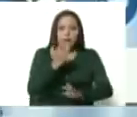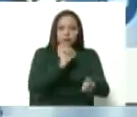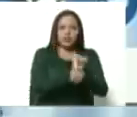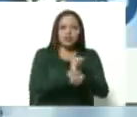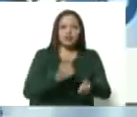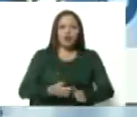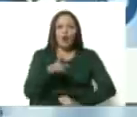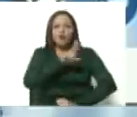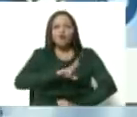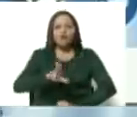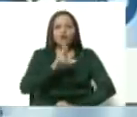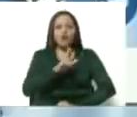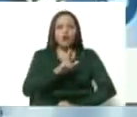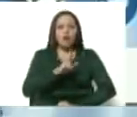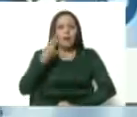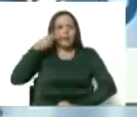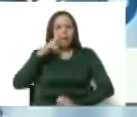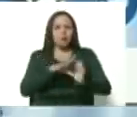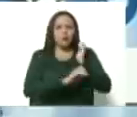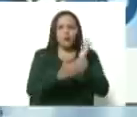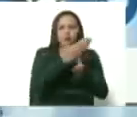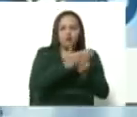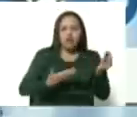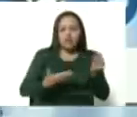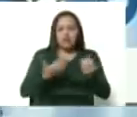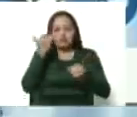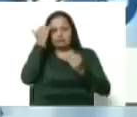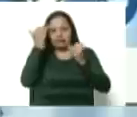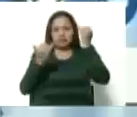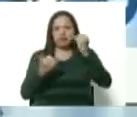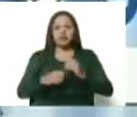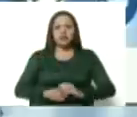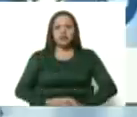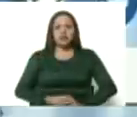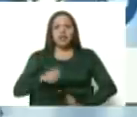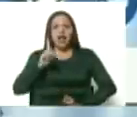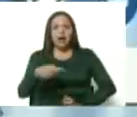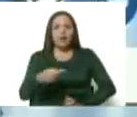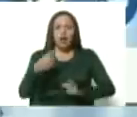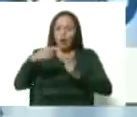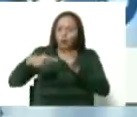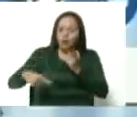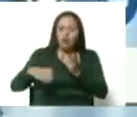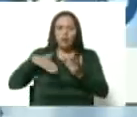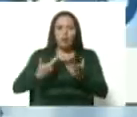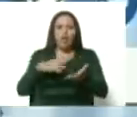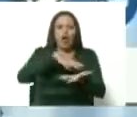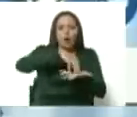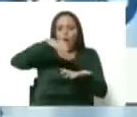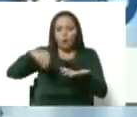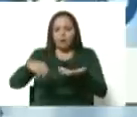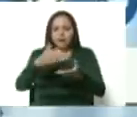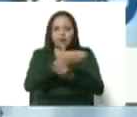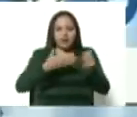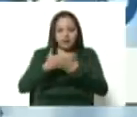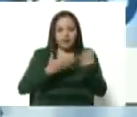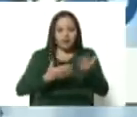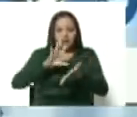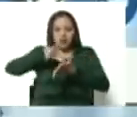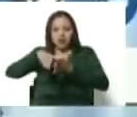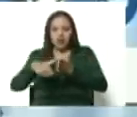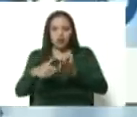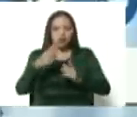de tarjetas inteligentes, posesión de instrumentos para falsificación, fraude electrónico